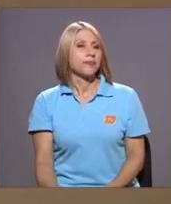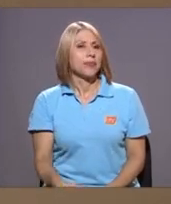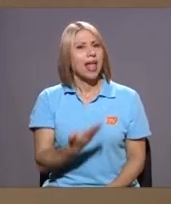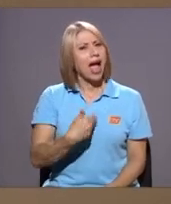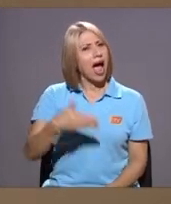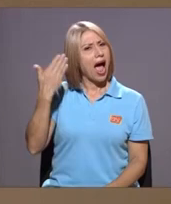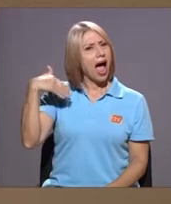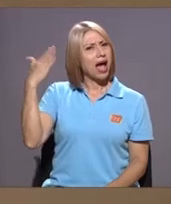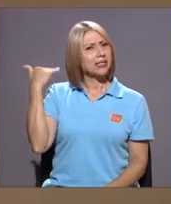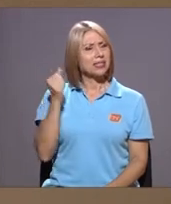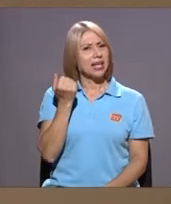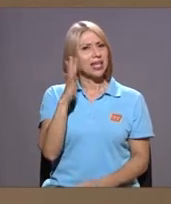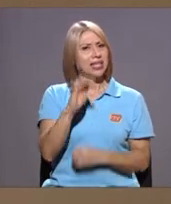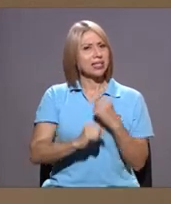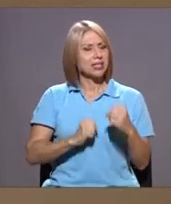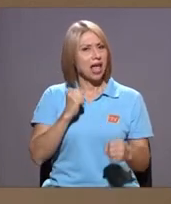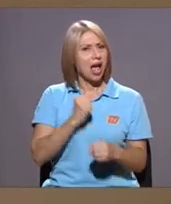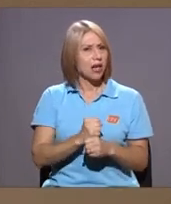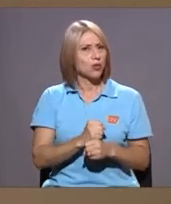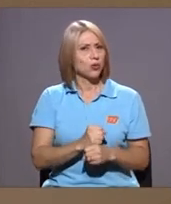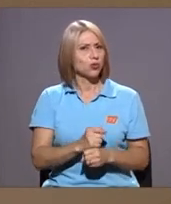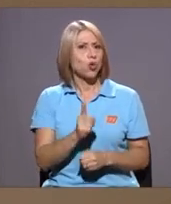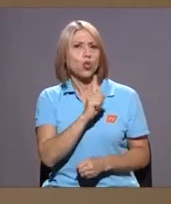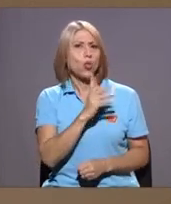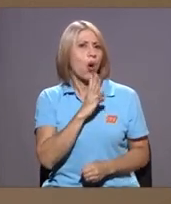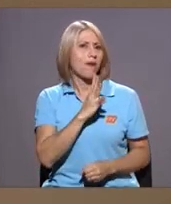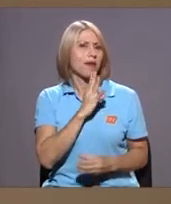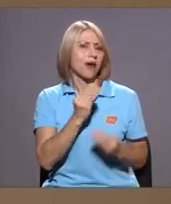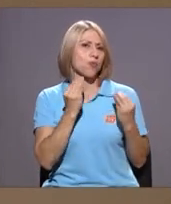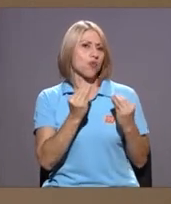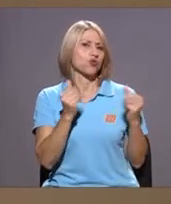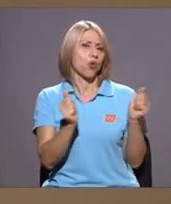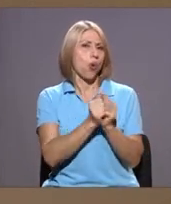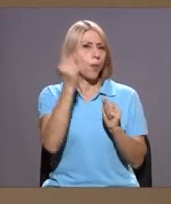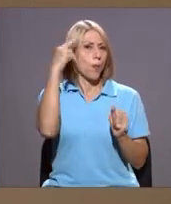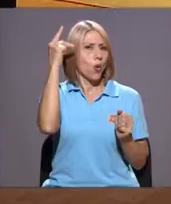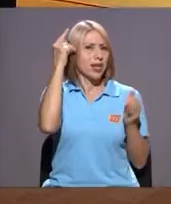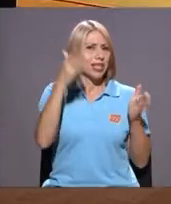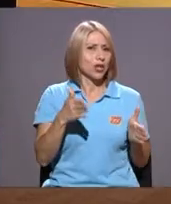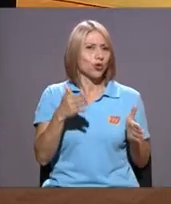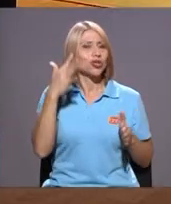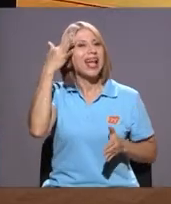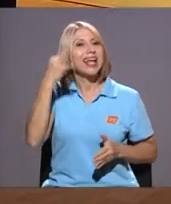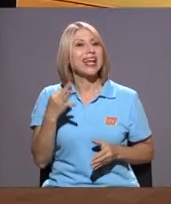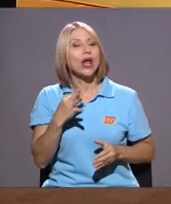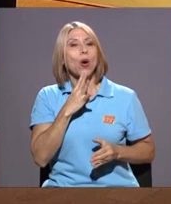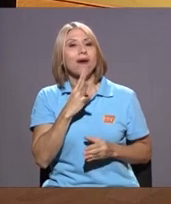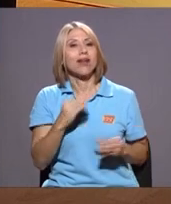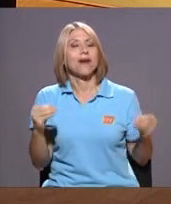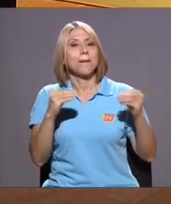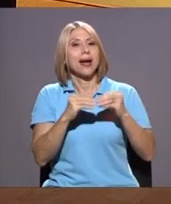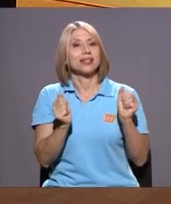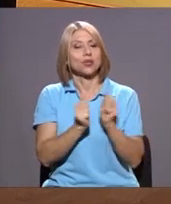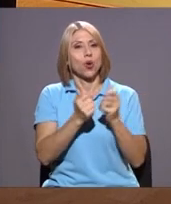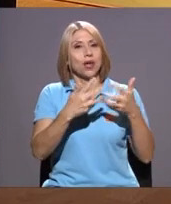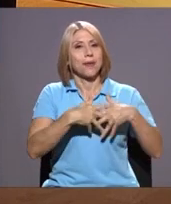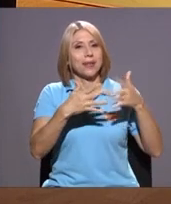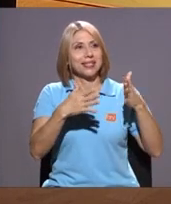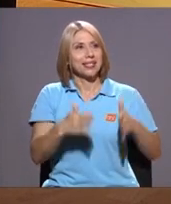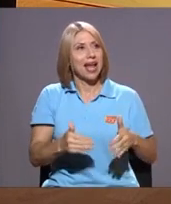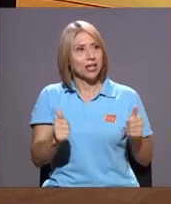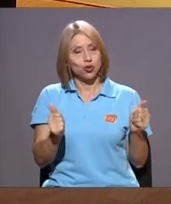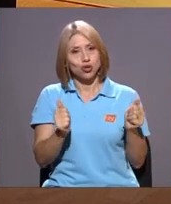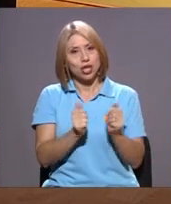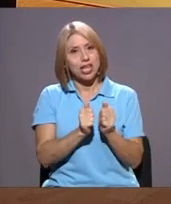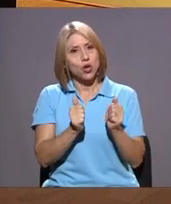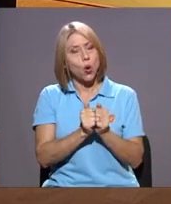15 años no hablaba mucho con con políticos creo que hablábamos con empresarios y con y con el equipo me parece muy bueno que